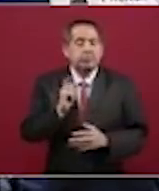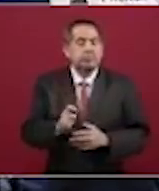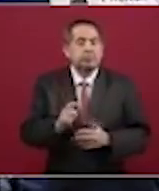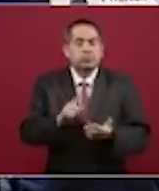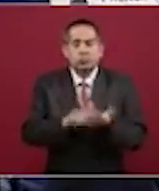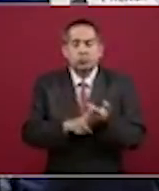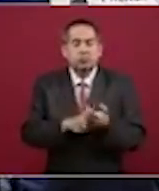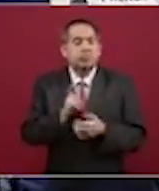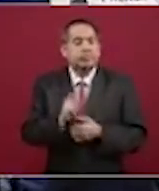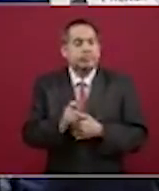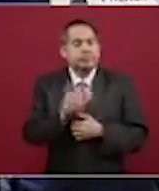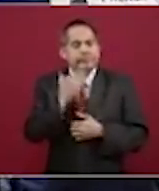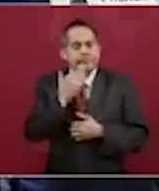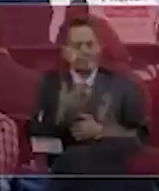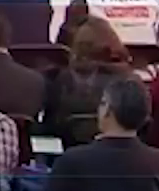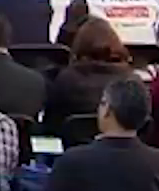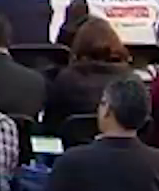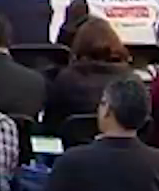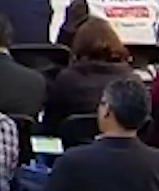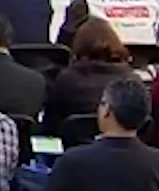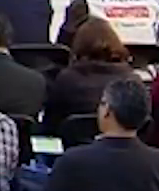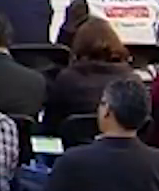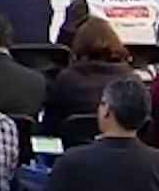tenemos que mantener